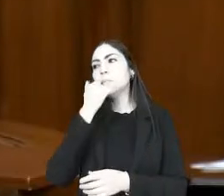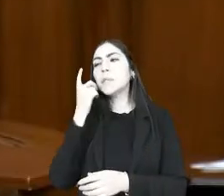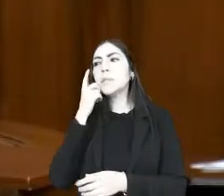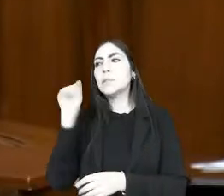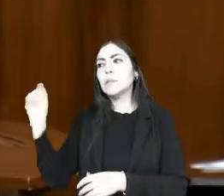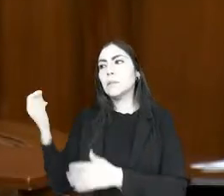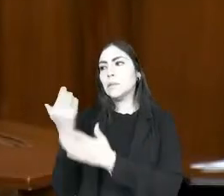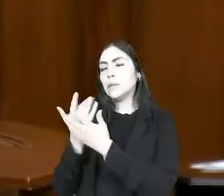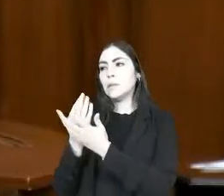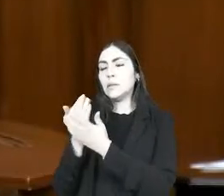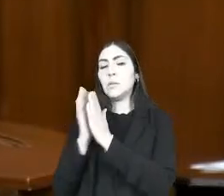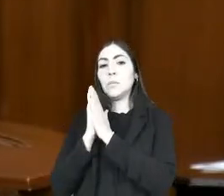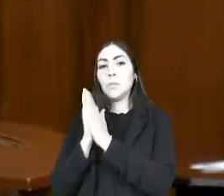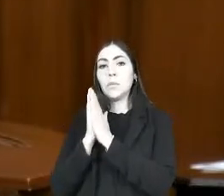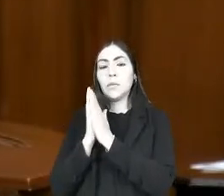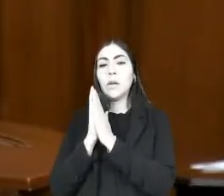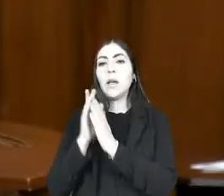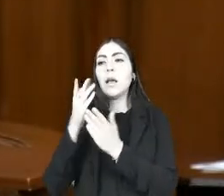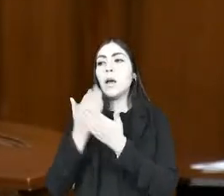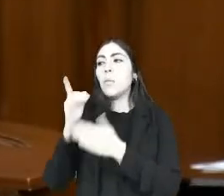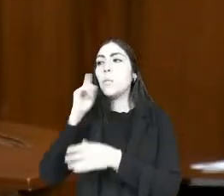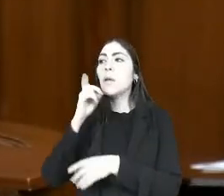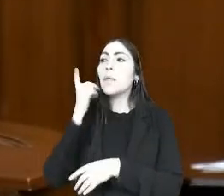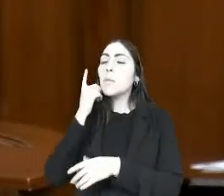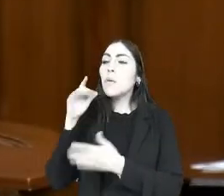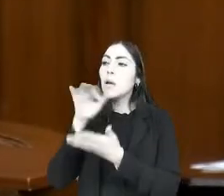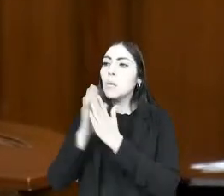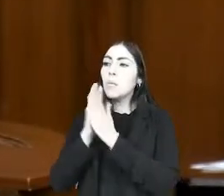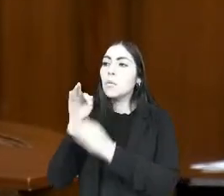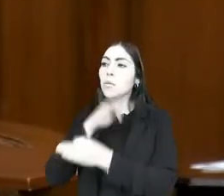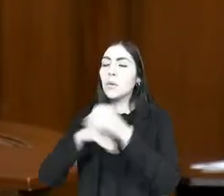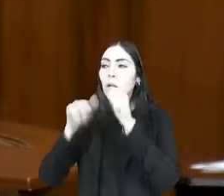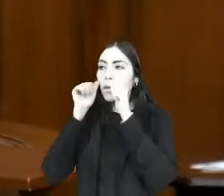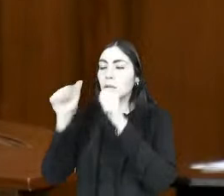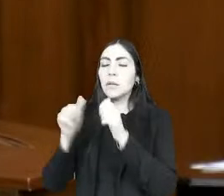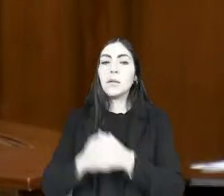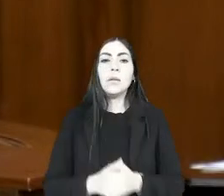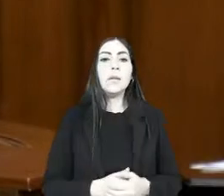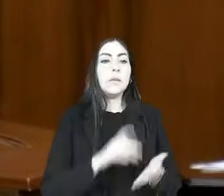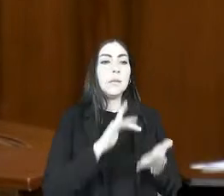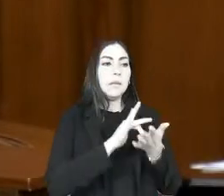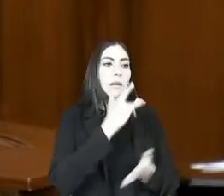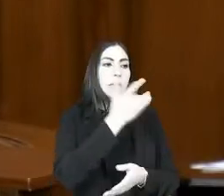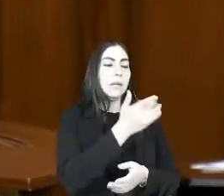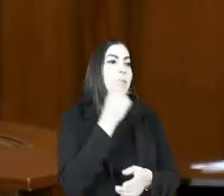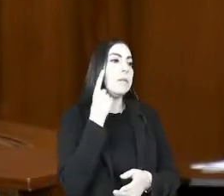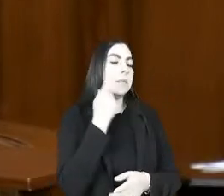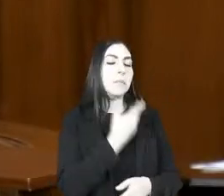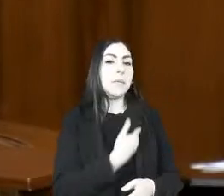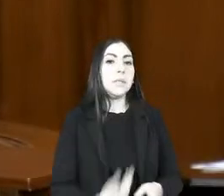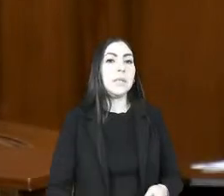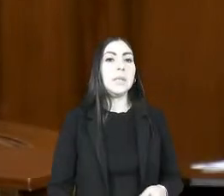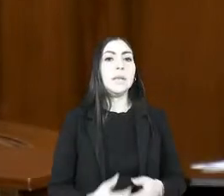la lectura que está haciendo la diputada Morales. Gracias, diputado presidente.